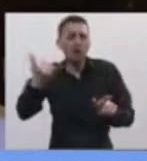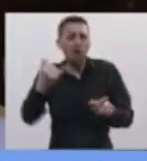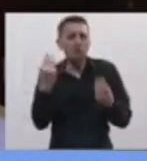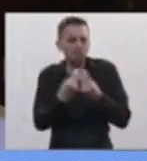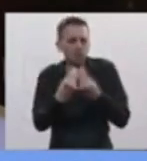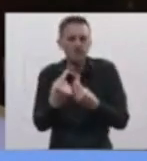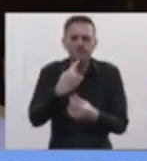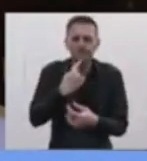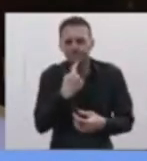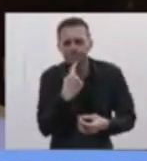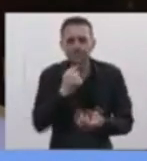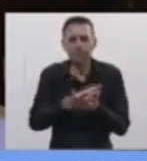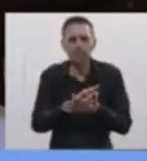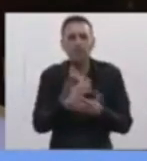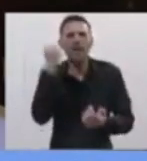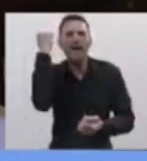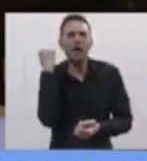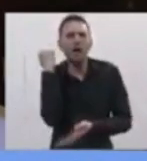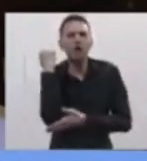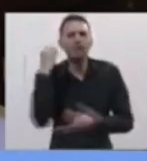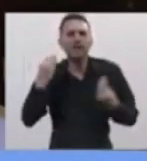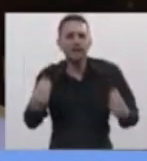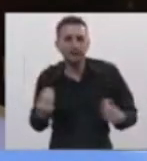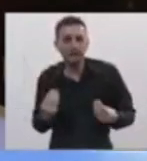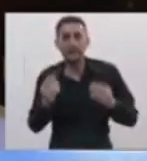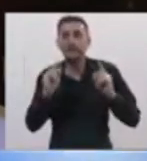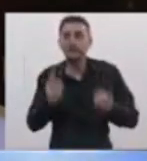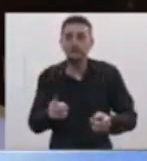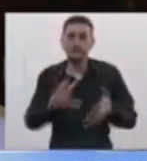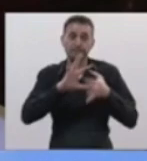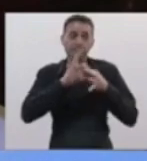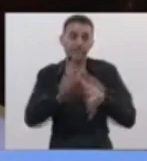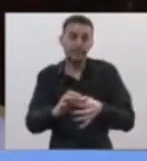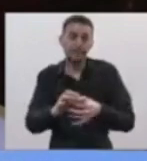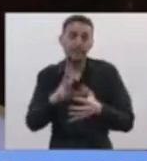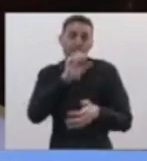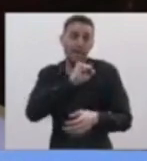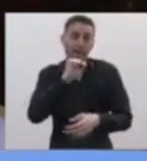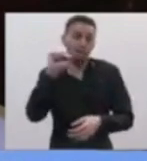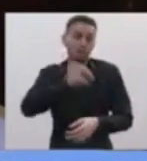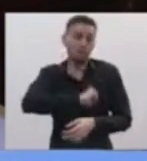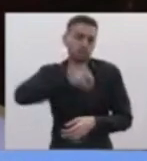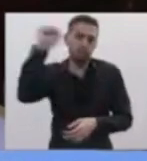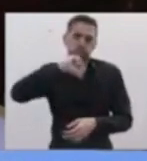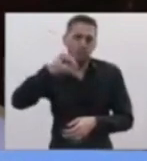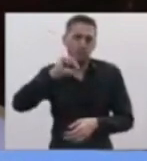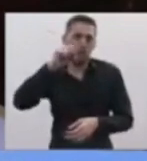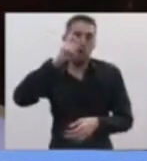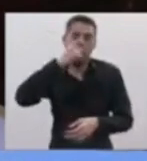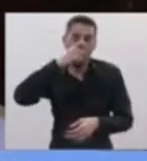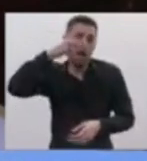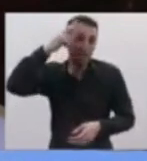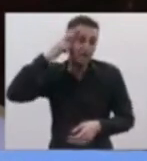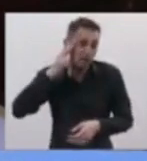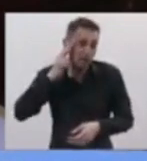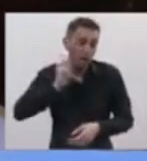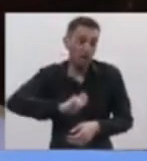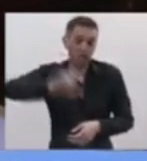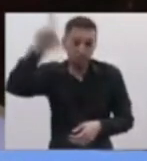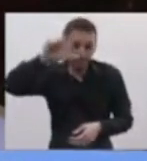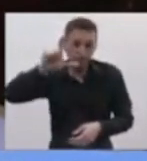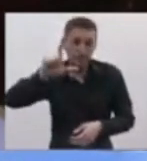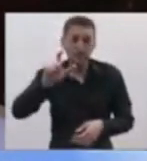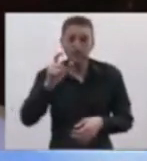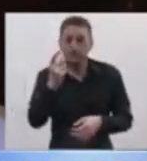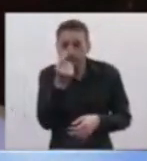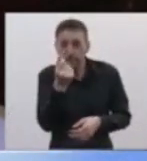economía y la combinación si de una inflación del 29 y un tipo de cambio que sube el 26 esa apreciación del tipo de cambio